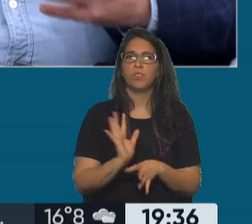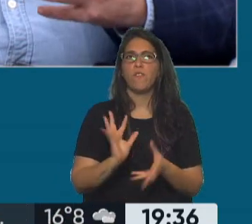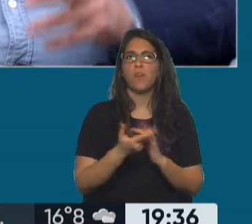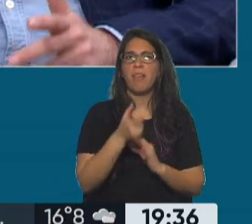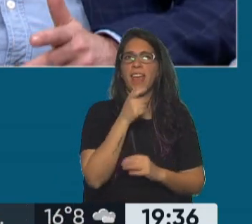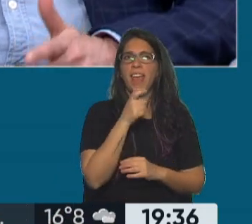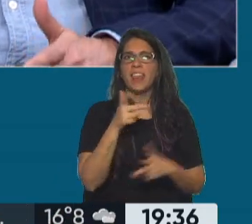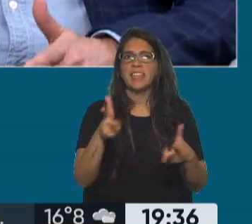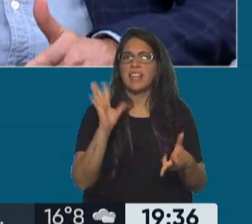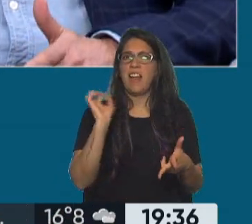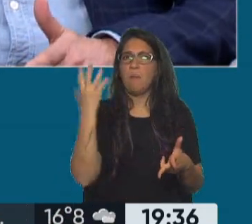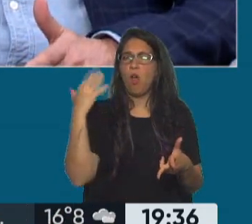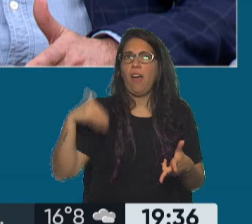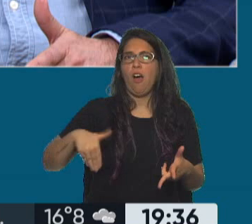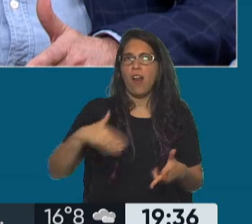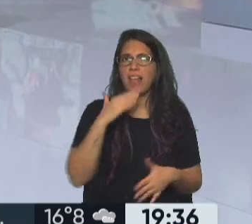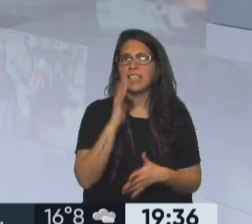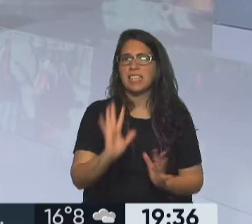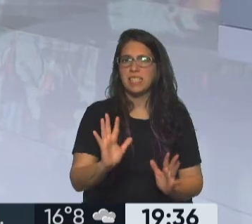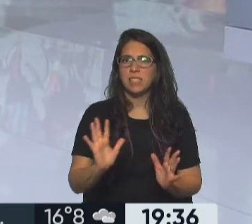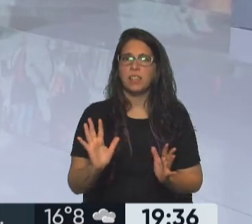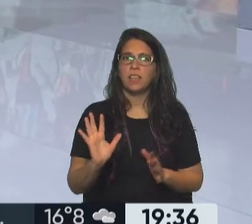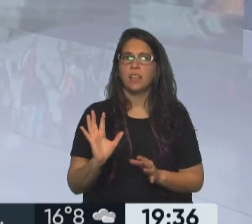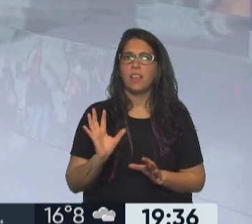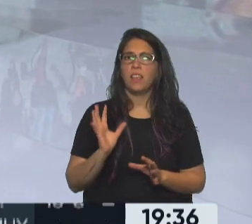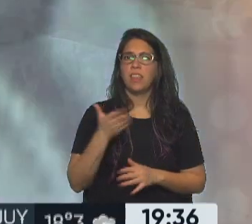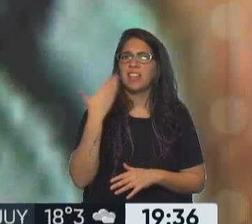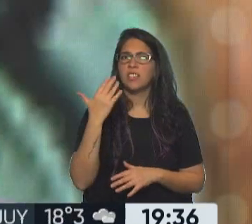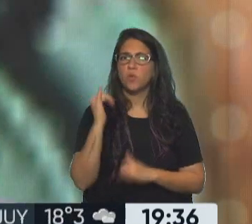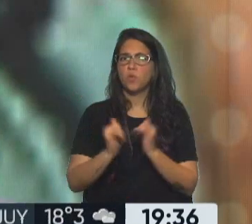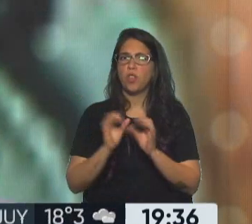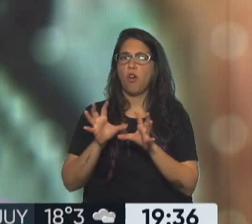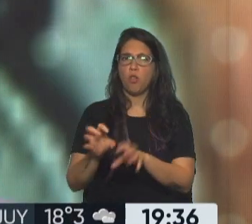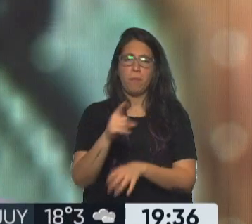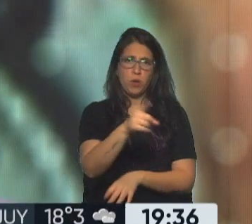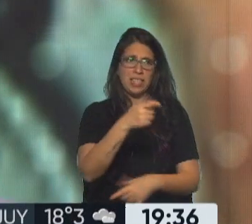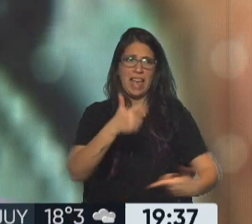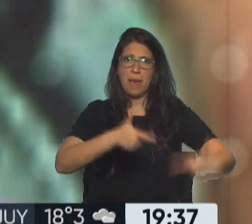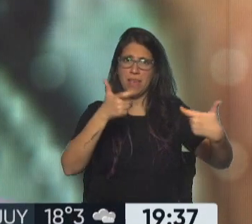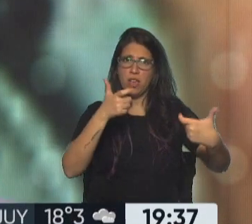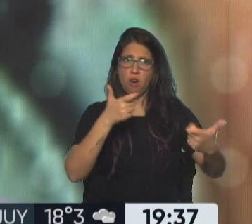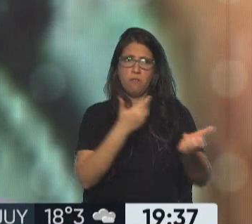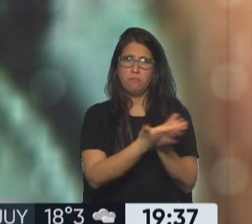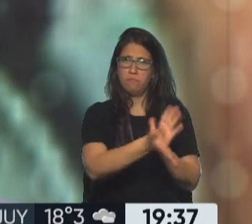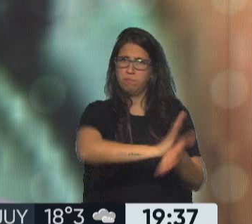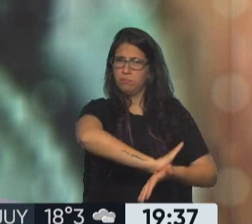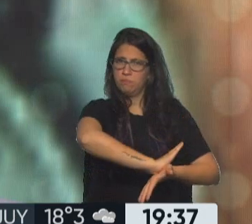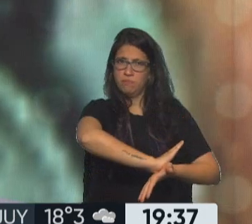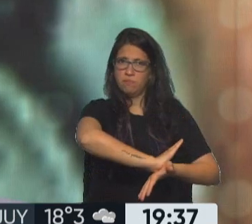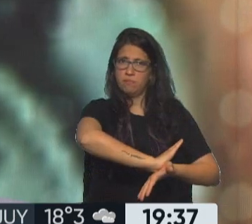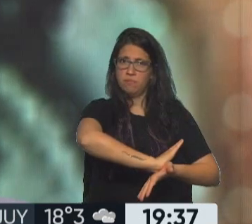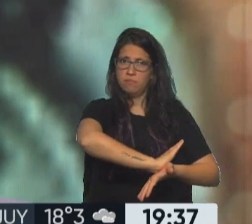de ahora, pero... Ese tipo de atentado es la eliminación del enemigo. No te gusta a alguien, lo tenés que